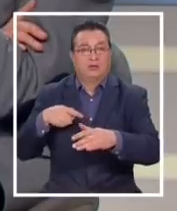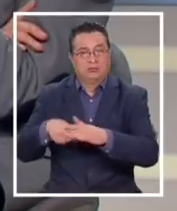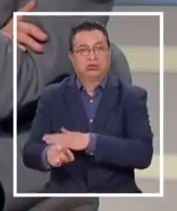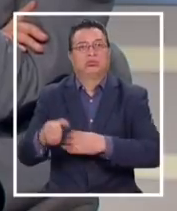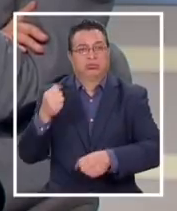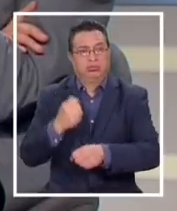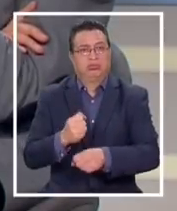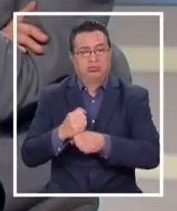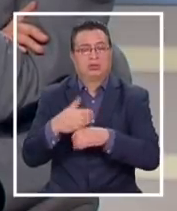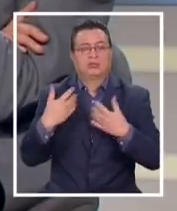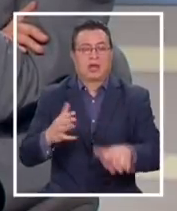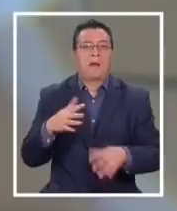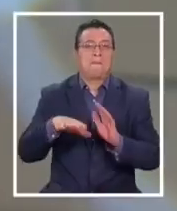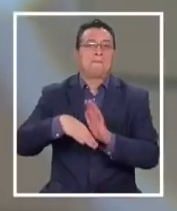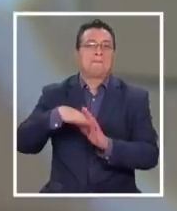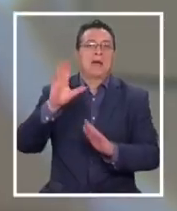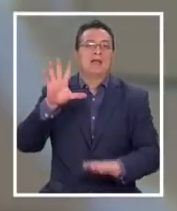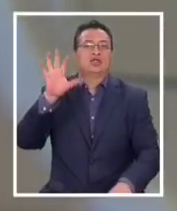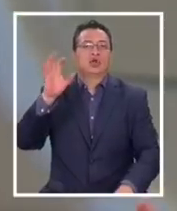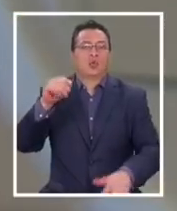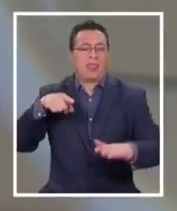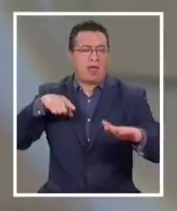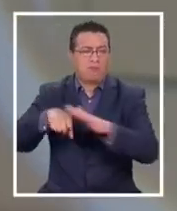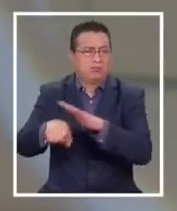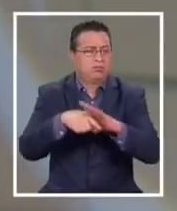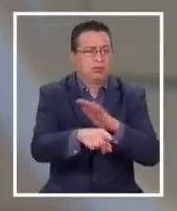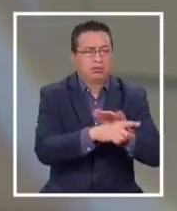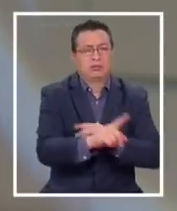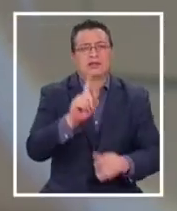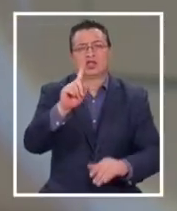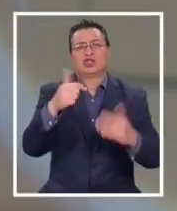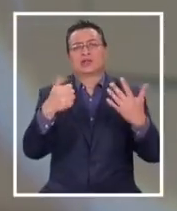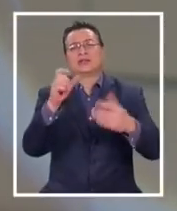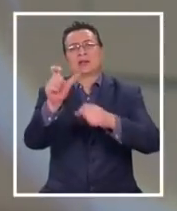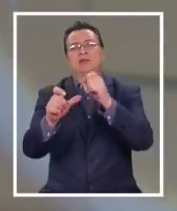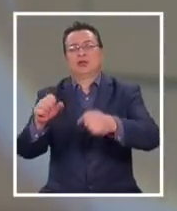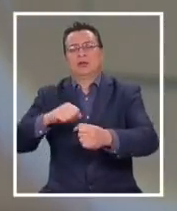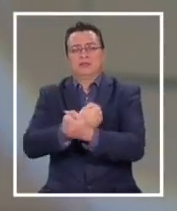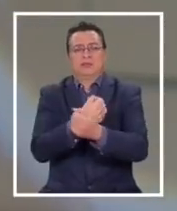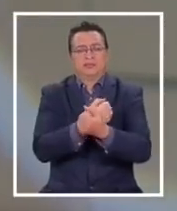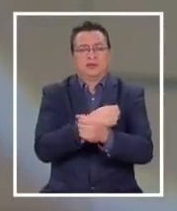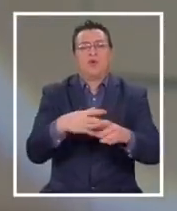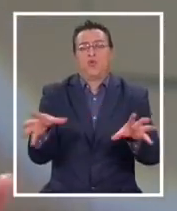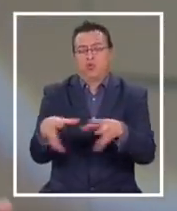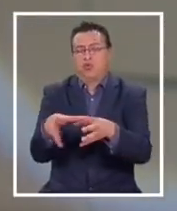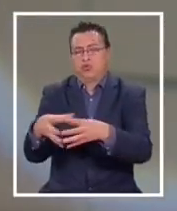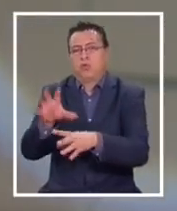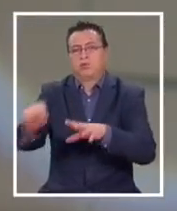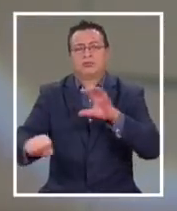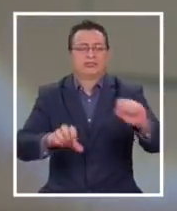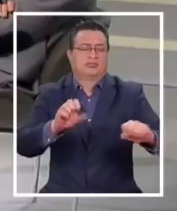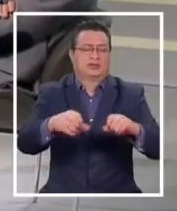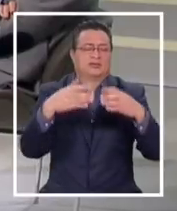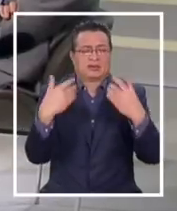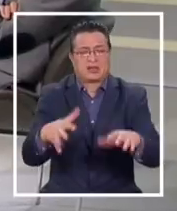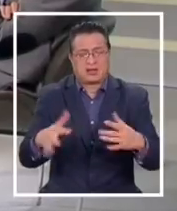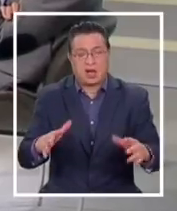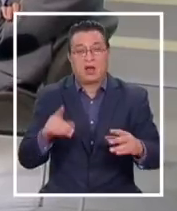estado haciendo, ya van más de 50 allanamientos, 160 personas detenidas, han caído varias bandas. Ese es el